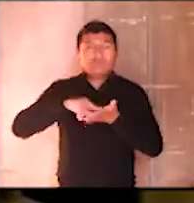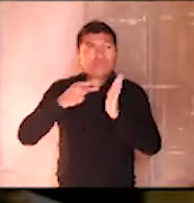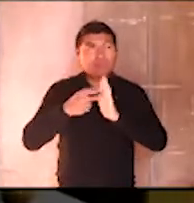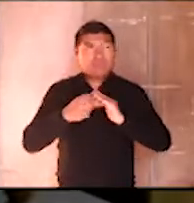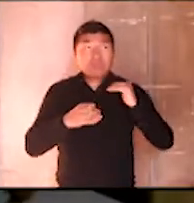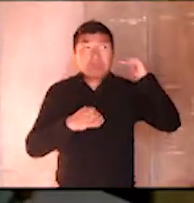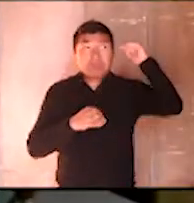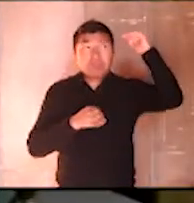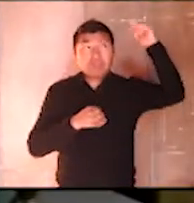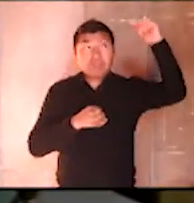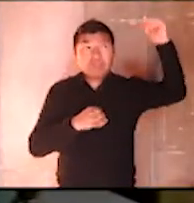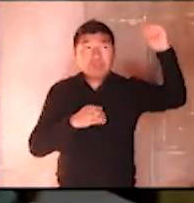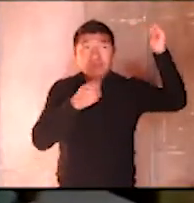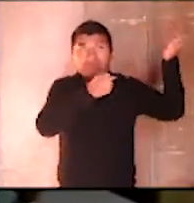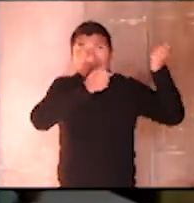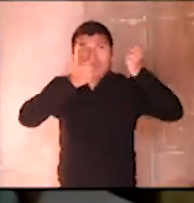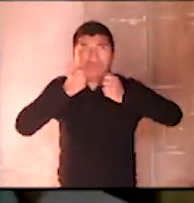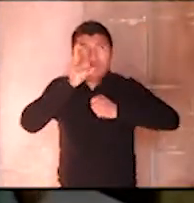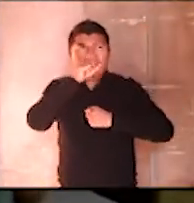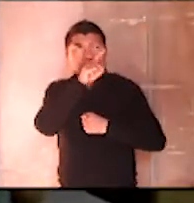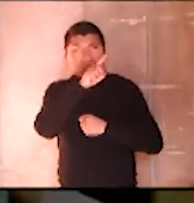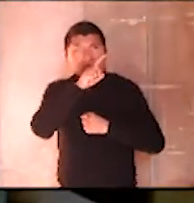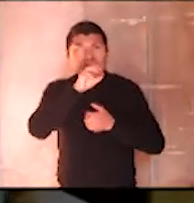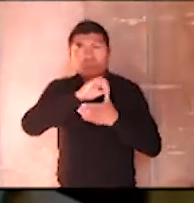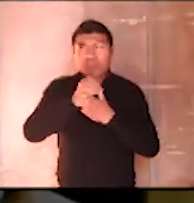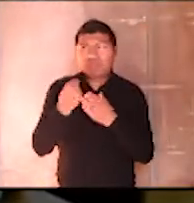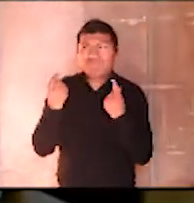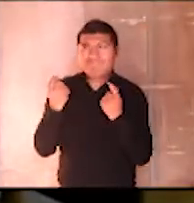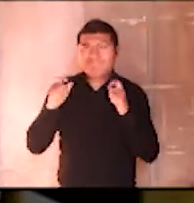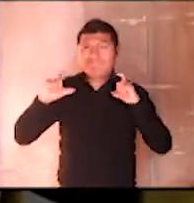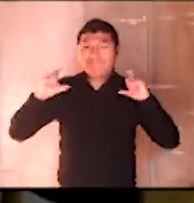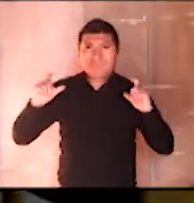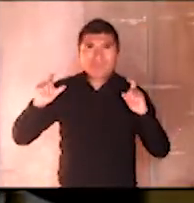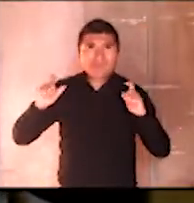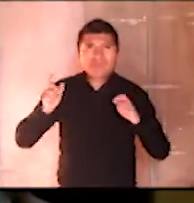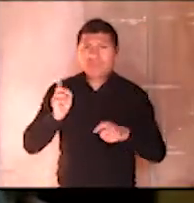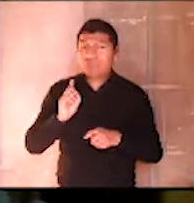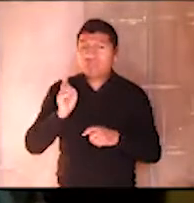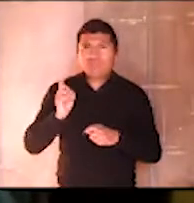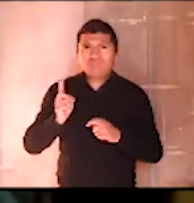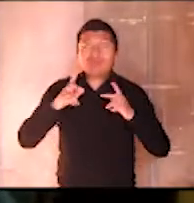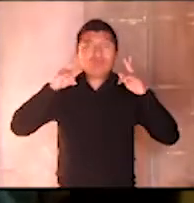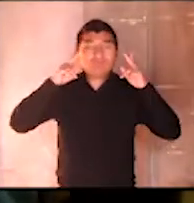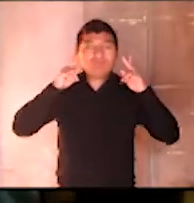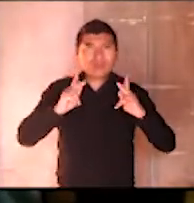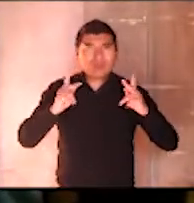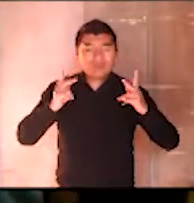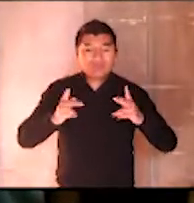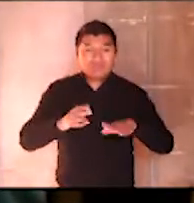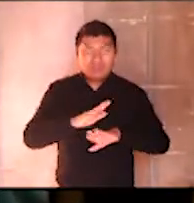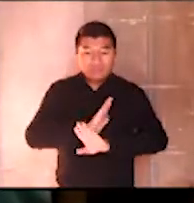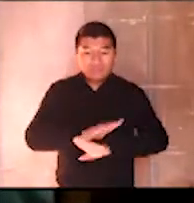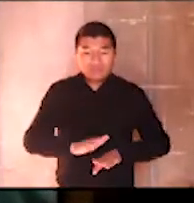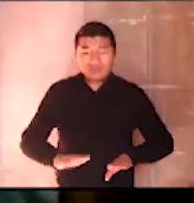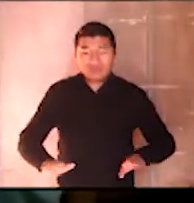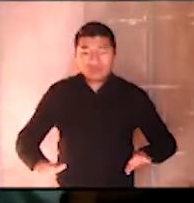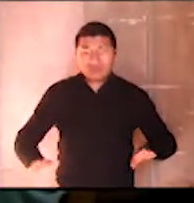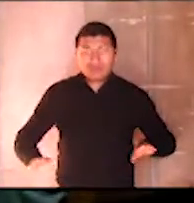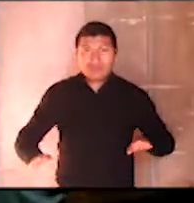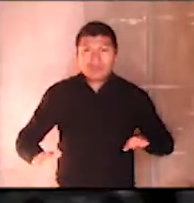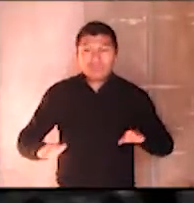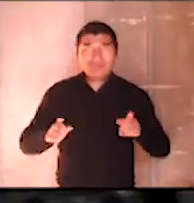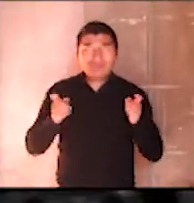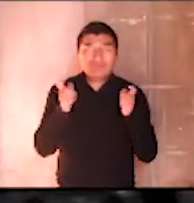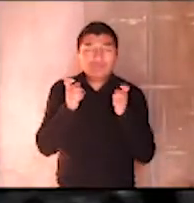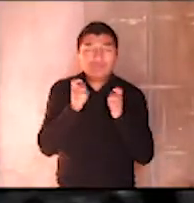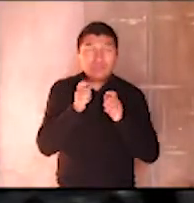grande, del poderoso o del rico, sino del que se hace como niño, que se hace